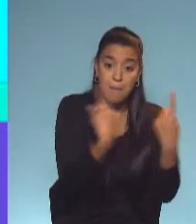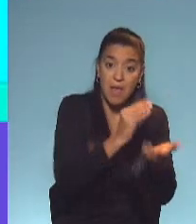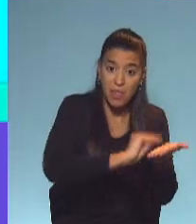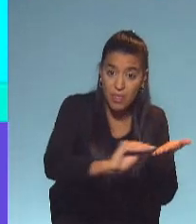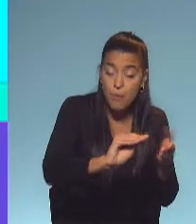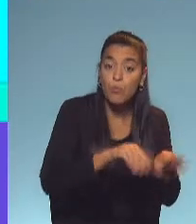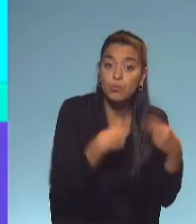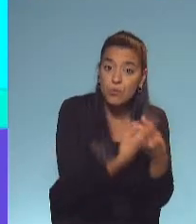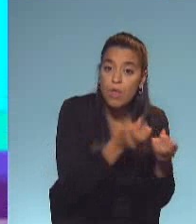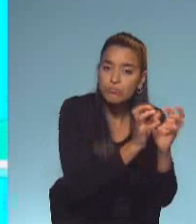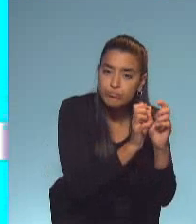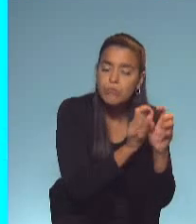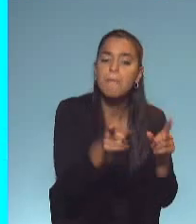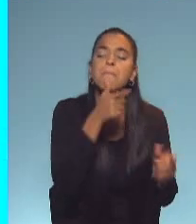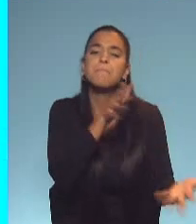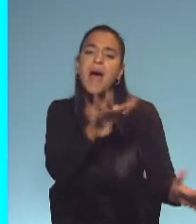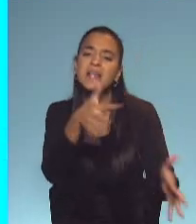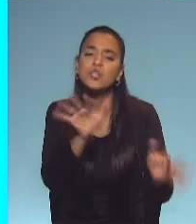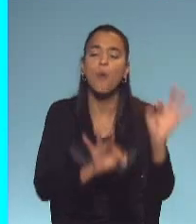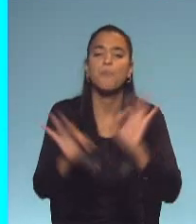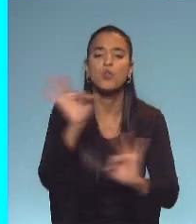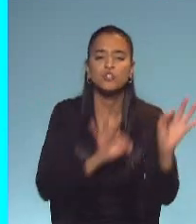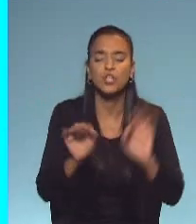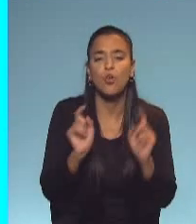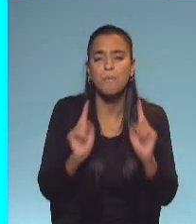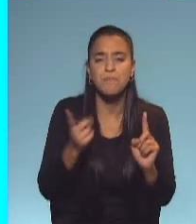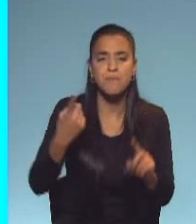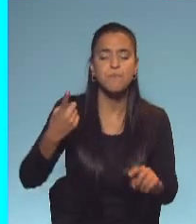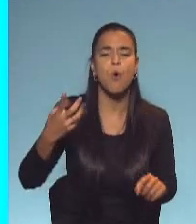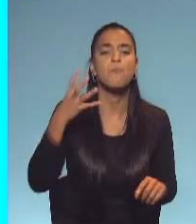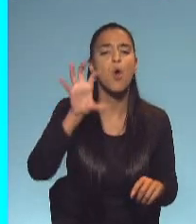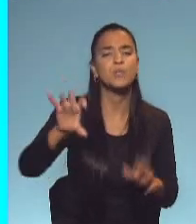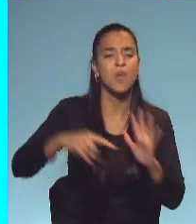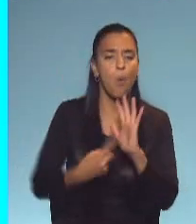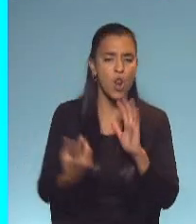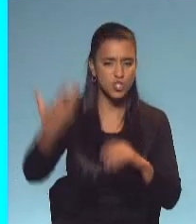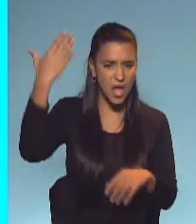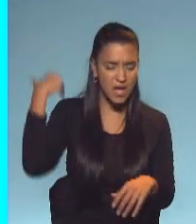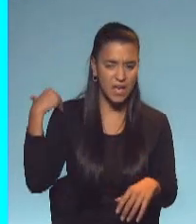Es muy similar a los proyectos que habitualmente la provincia de Buenos Aires